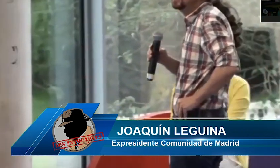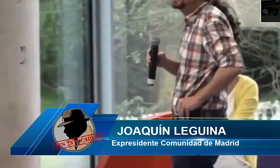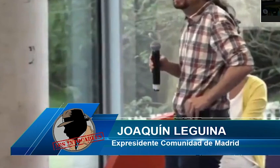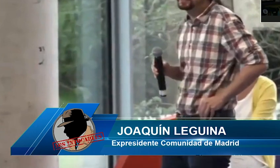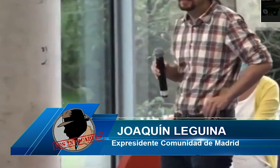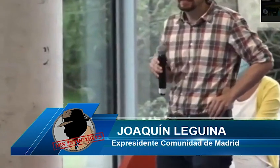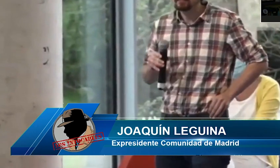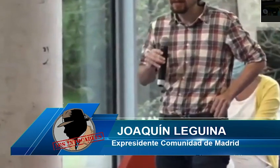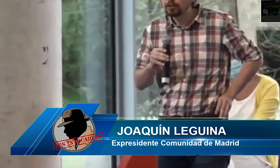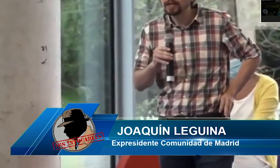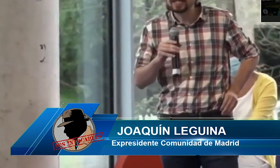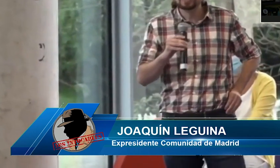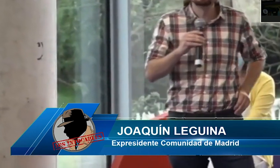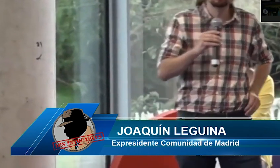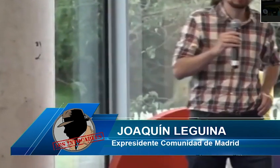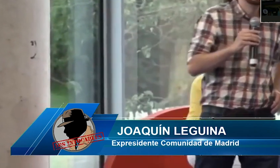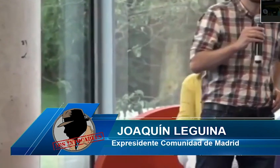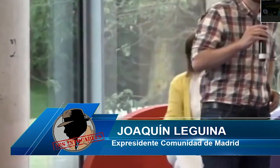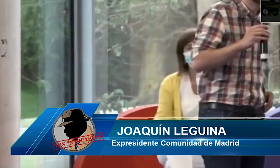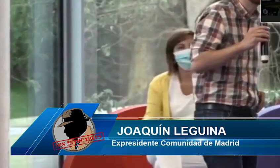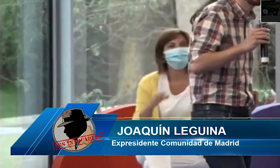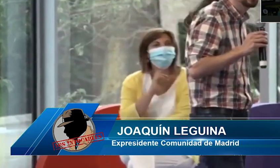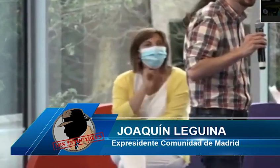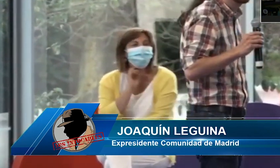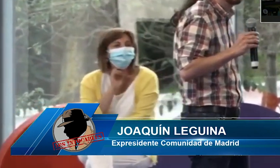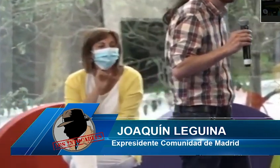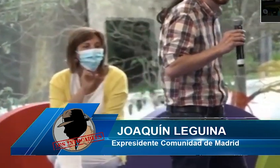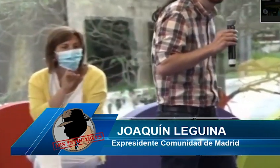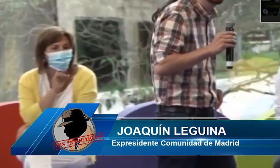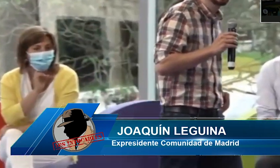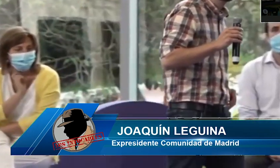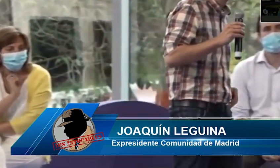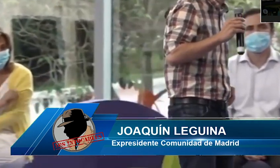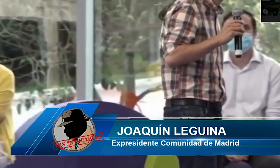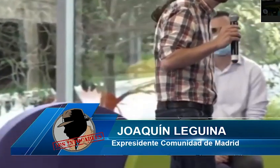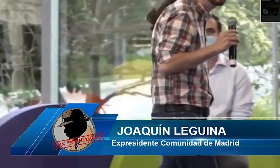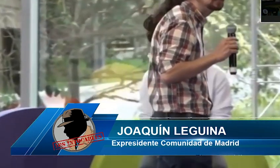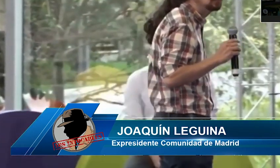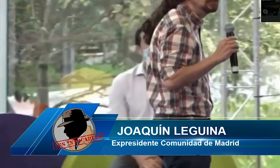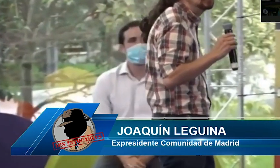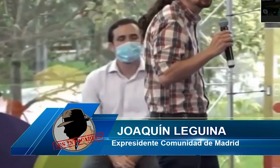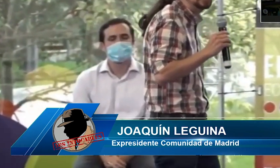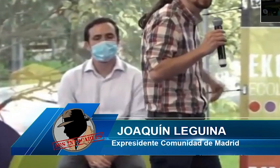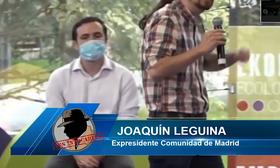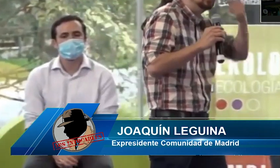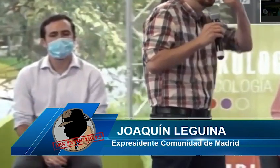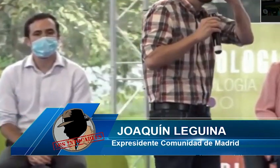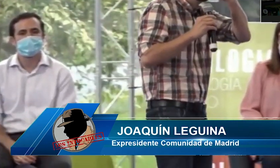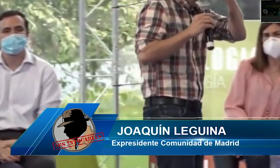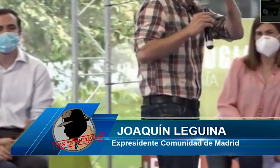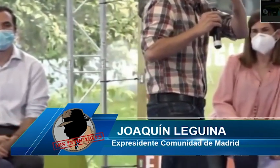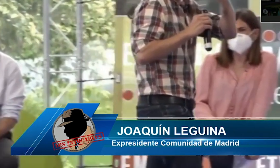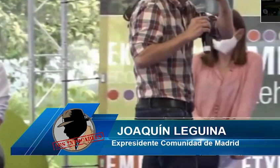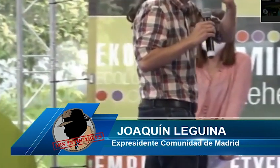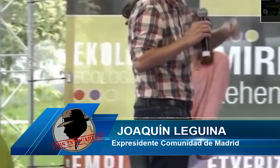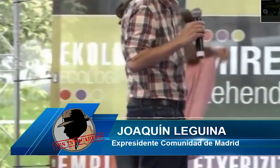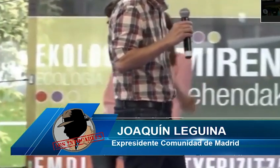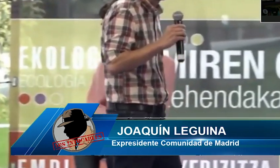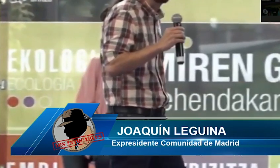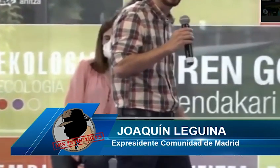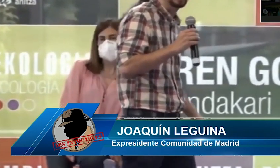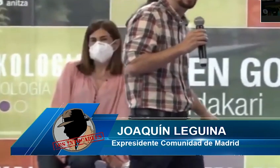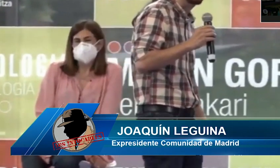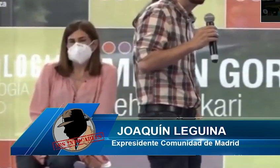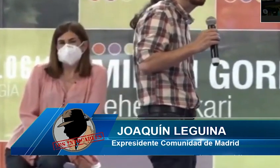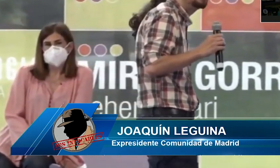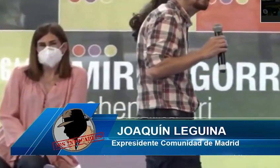votos emitidos, para entrar en la Asamblea. ¿Cómo que quiere salvar eso? Ahora, yo no le veo sentado en la Asamblea de Vallecas,